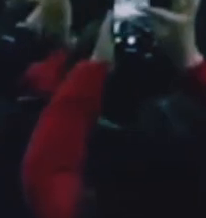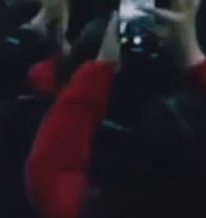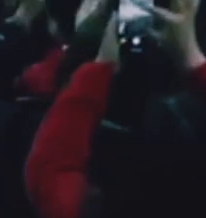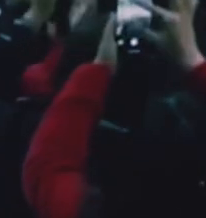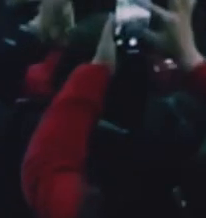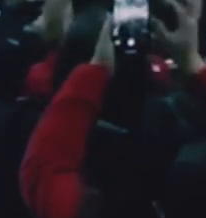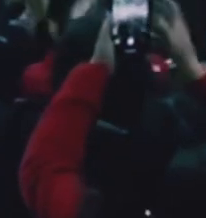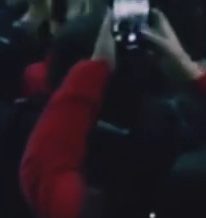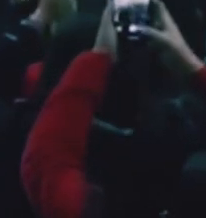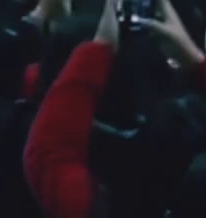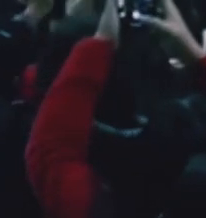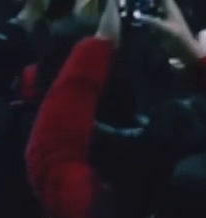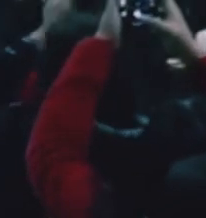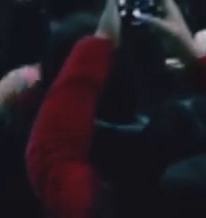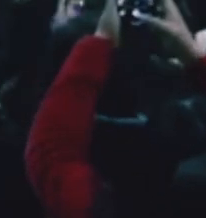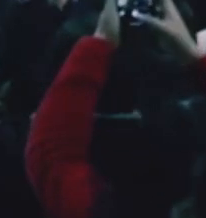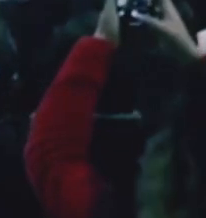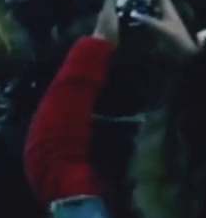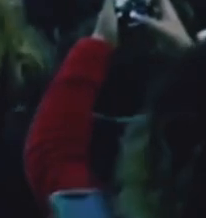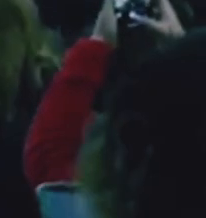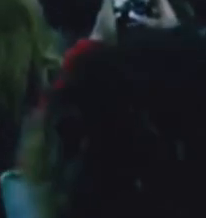araucanía agradecemos las palabras del presidente